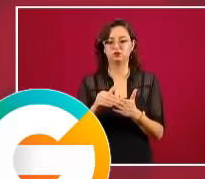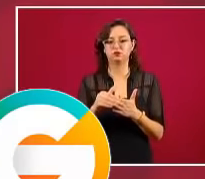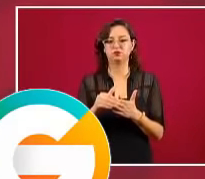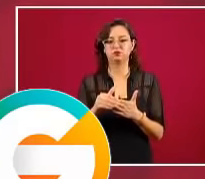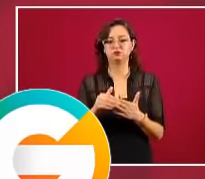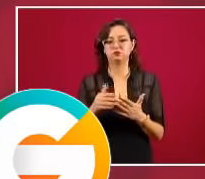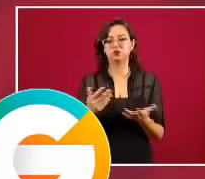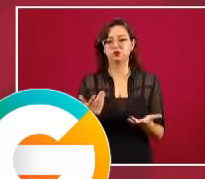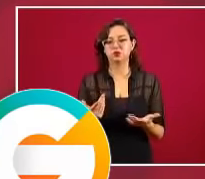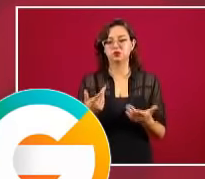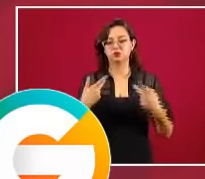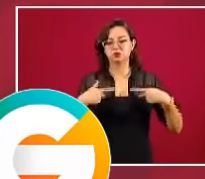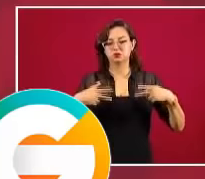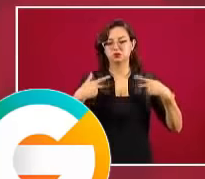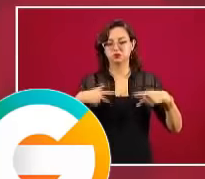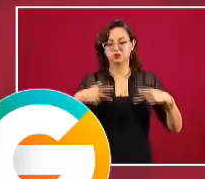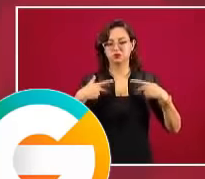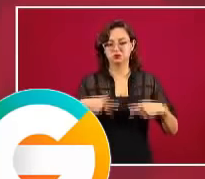Incluye